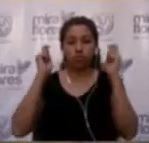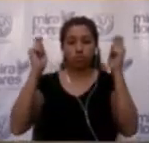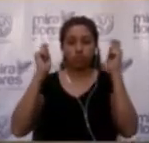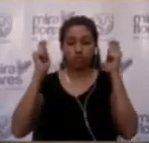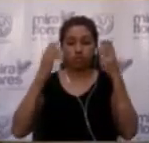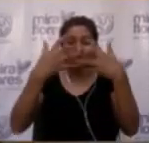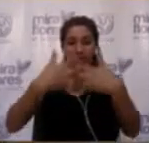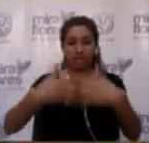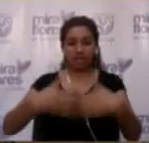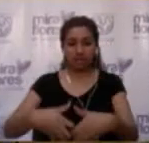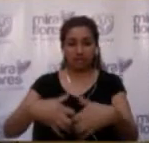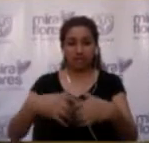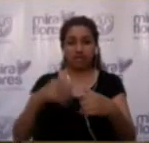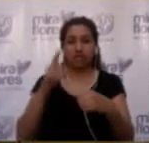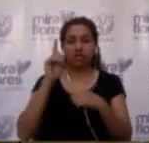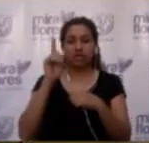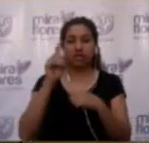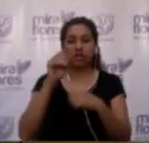Air France,